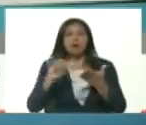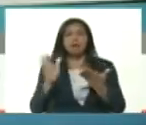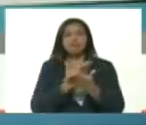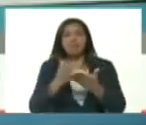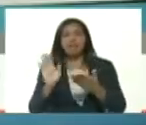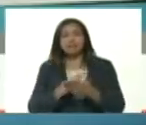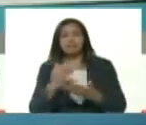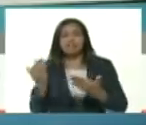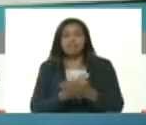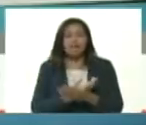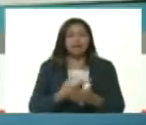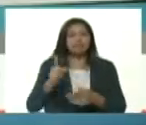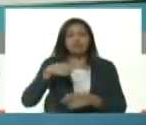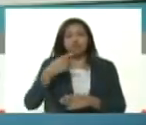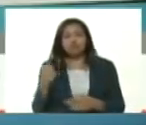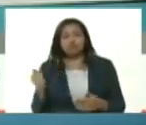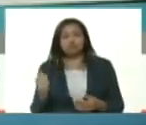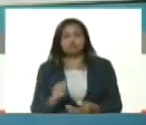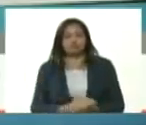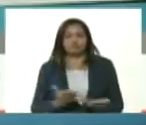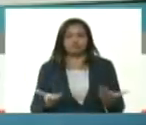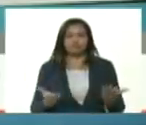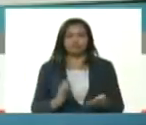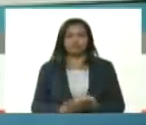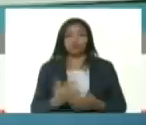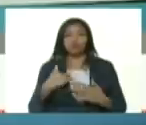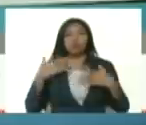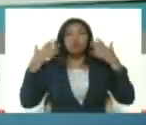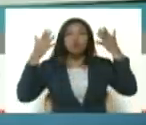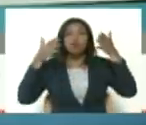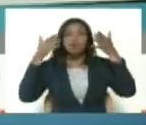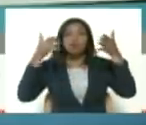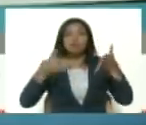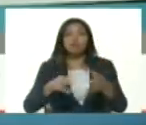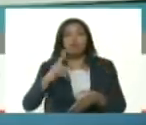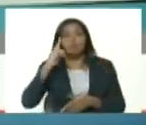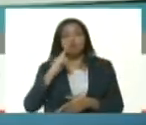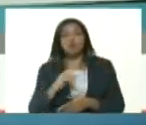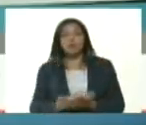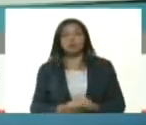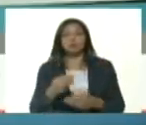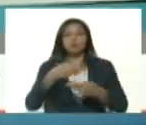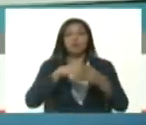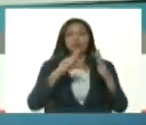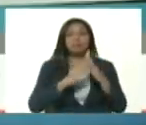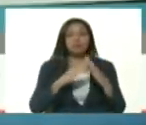serie, hay que eliminar tal cosa. Les recomiendo Bolívar en estos días de cuarentena.